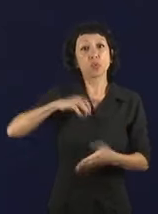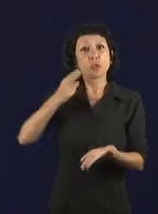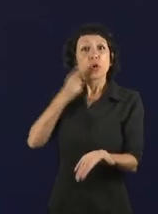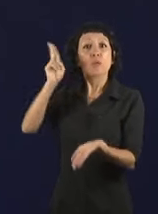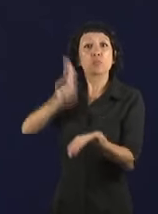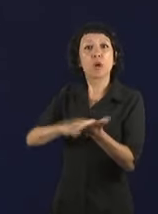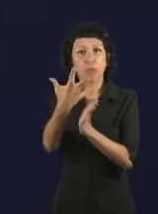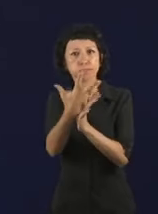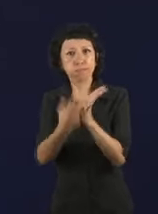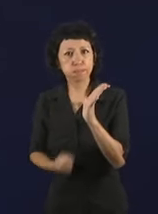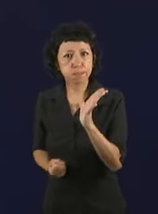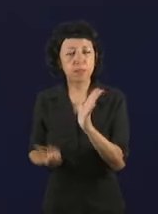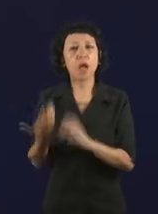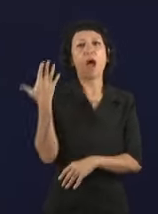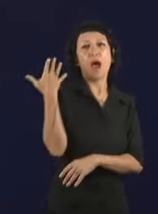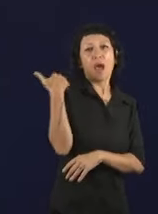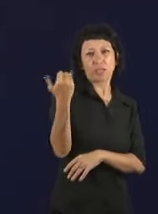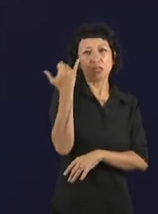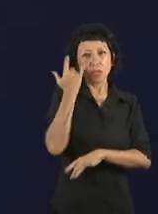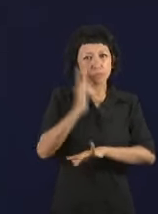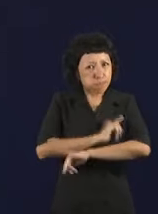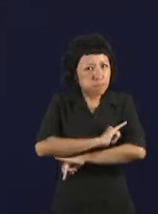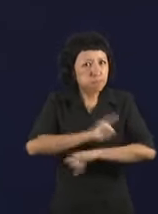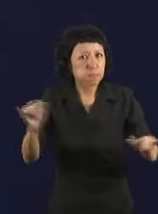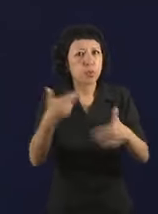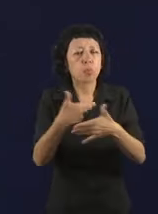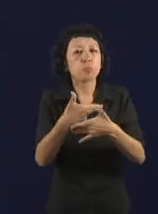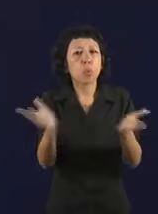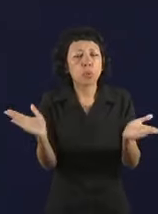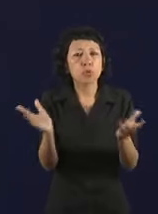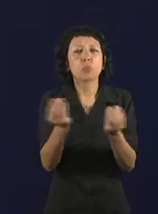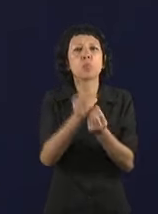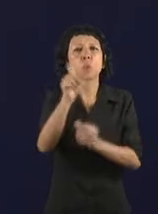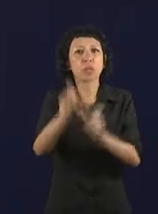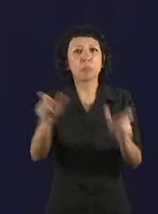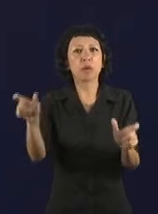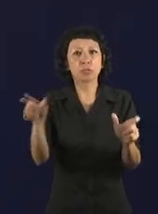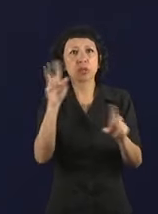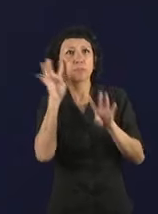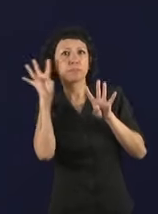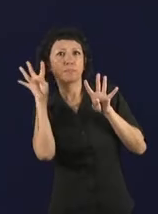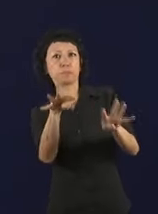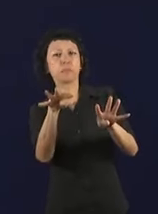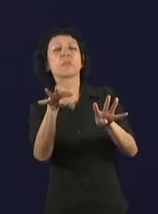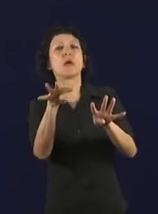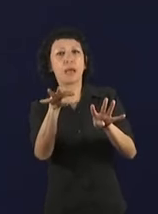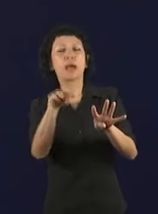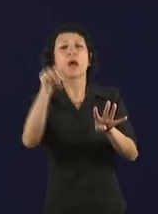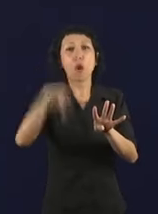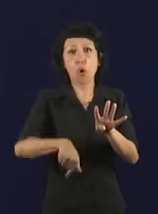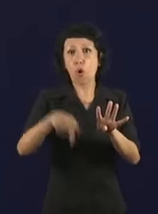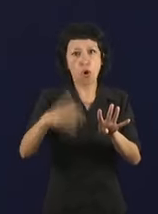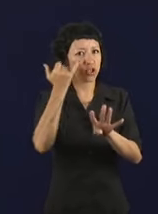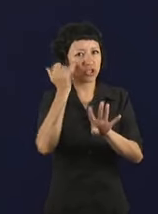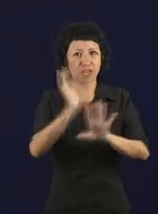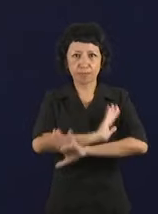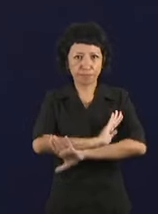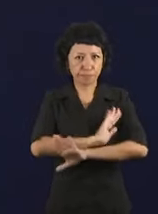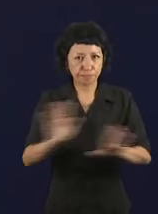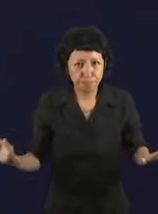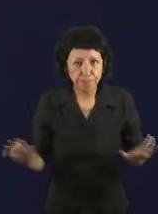fue Tomó conocimiento público y muchos de ustedes tomaron la noticia hoy efectivamente va a estar ingresando en